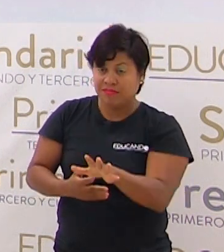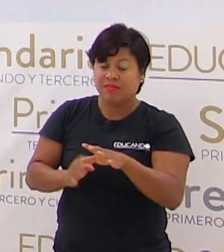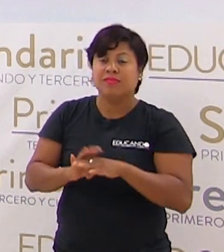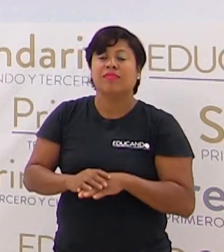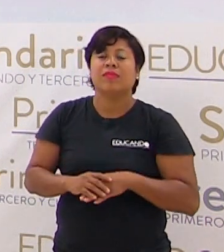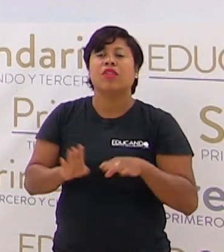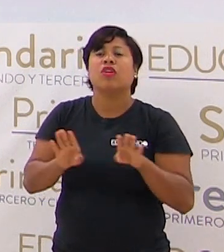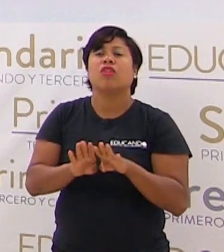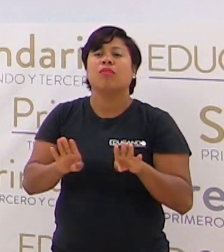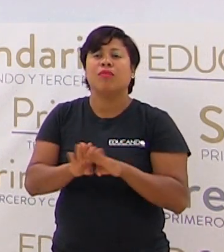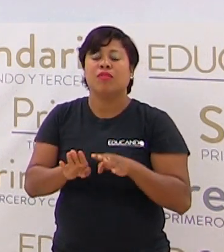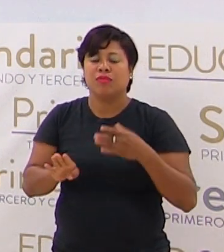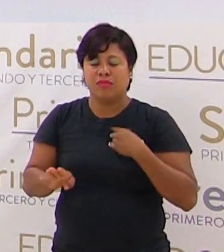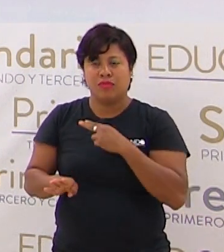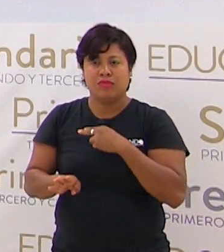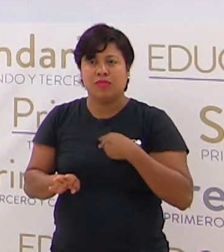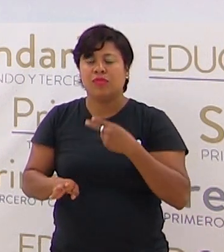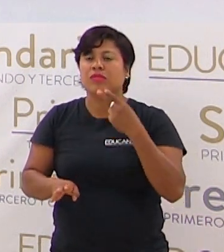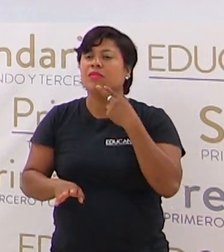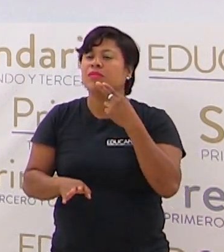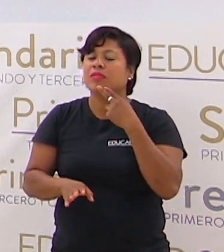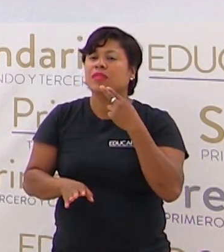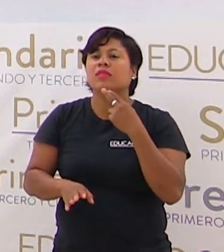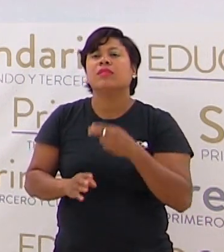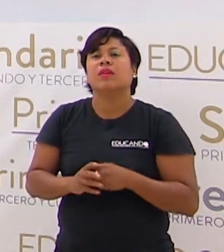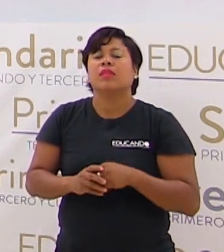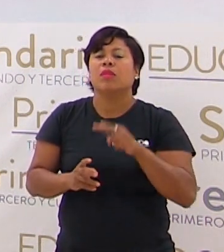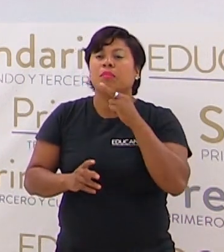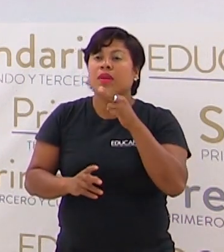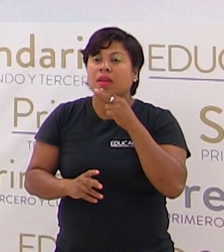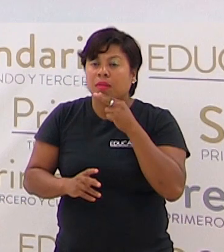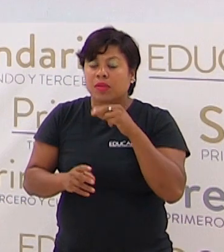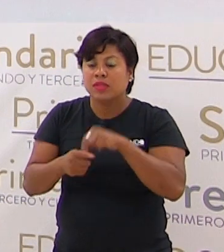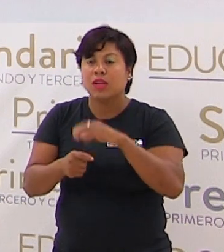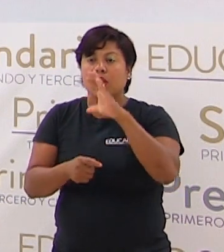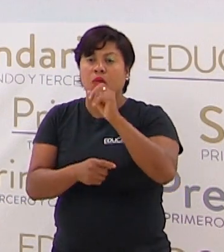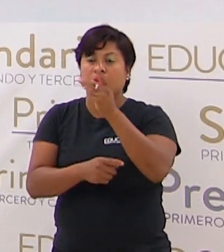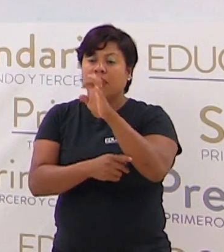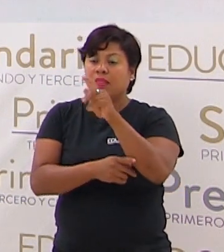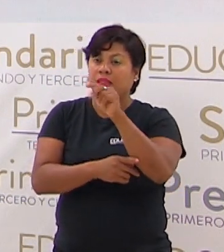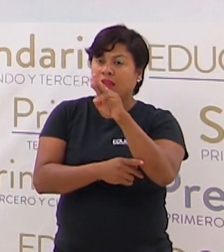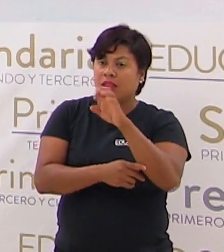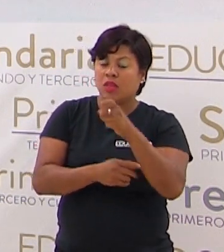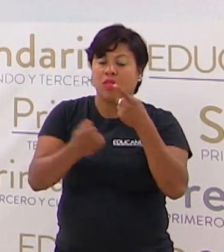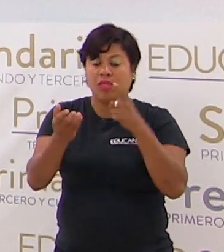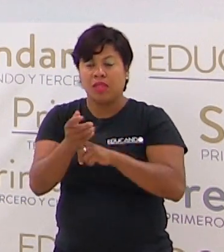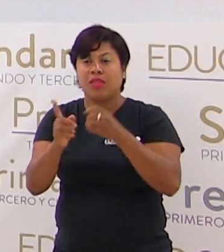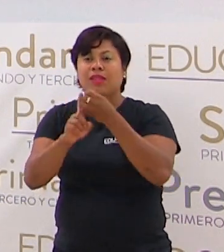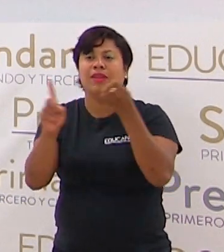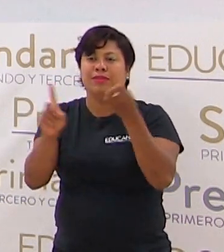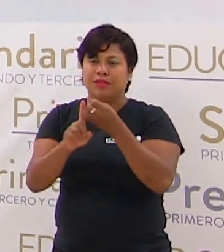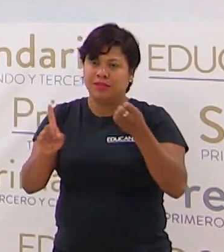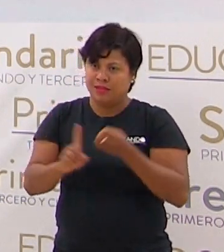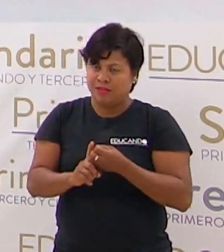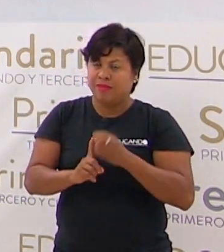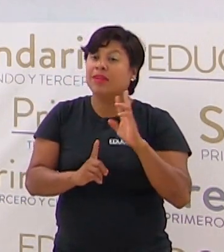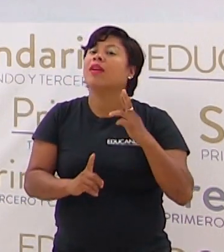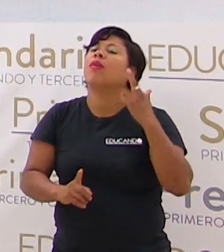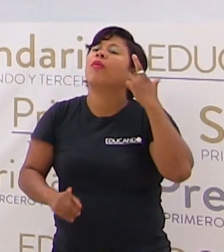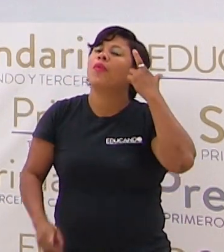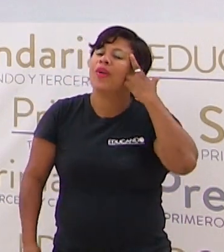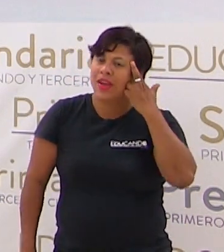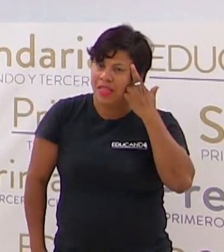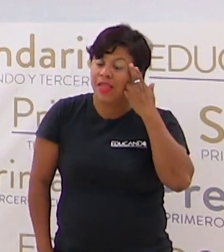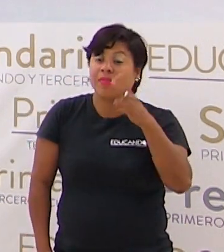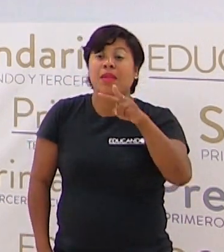niños y niñas, como estamos utilizando verbos en copretérito dentro de las oraciones.